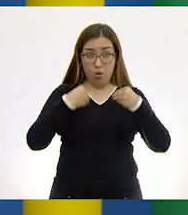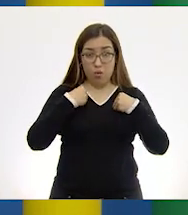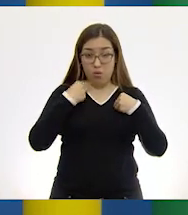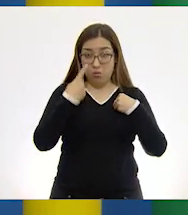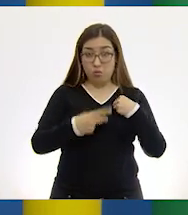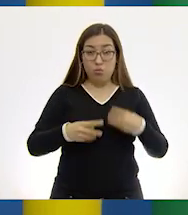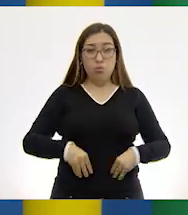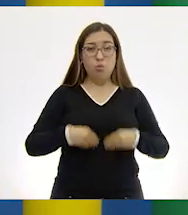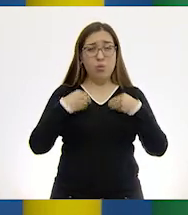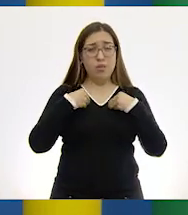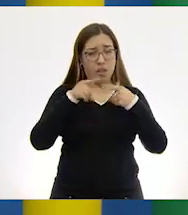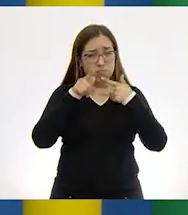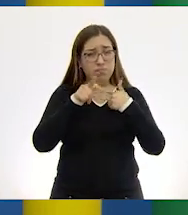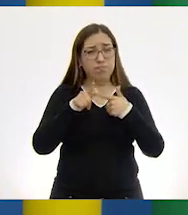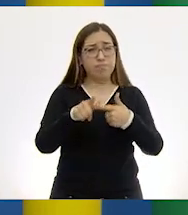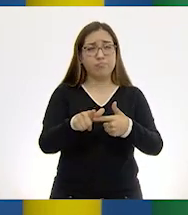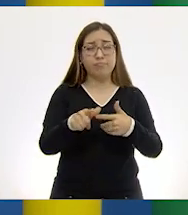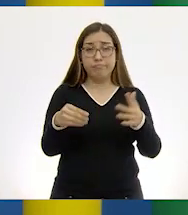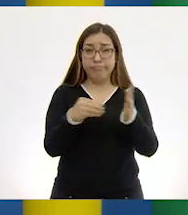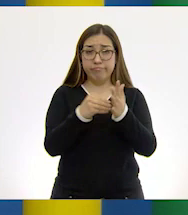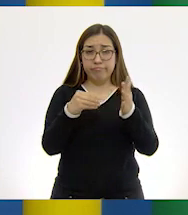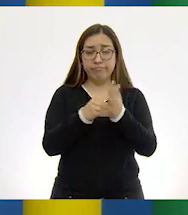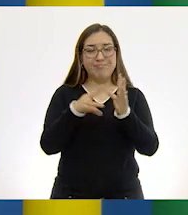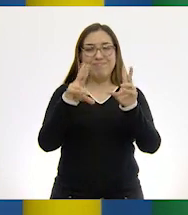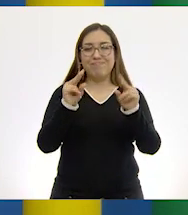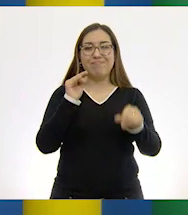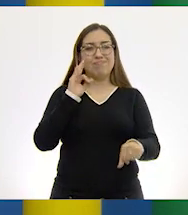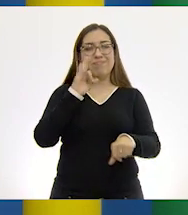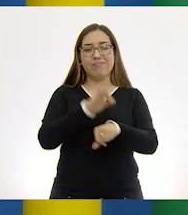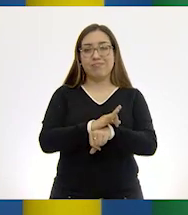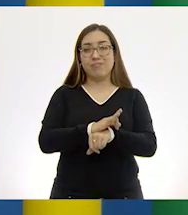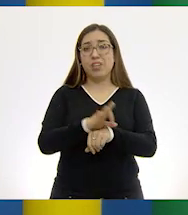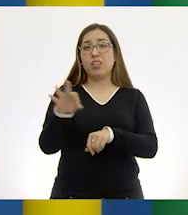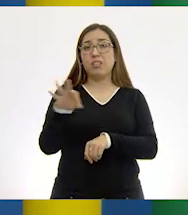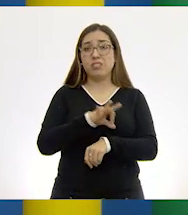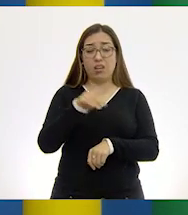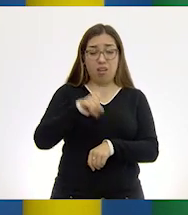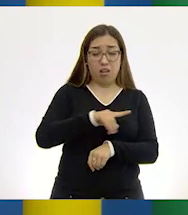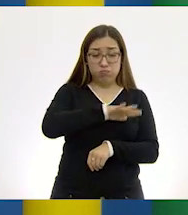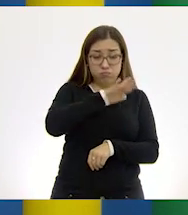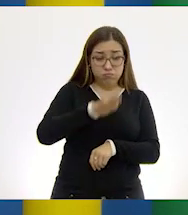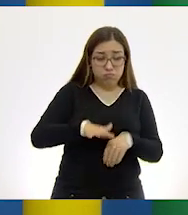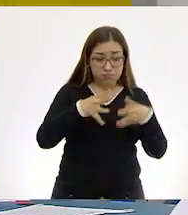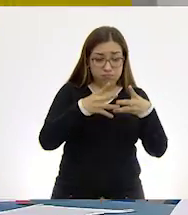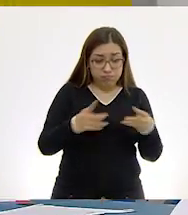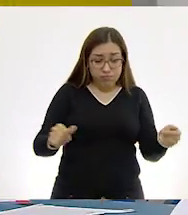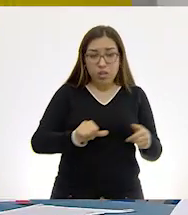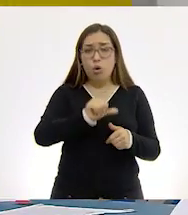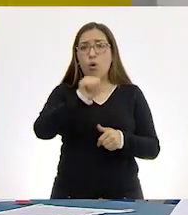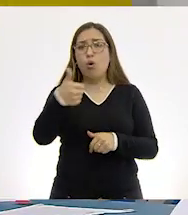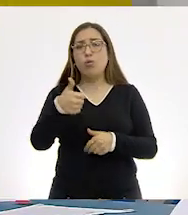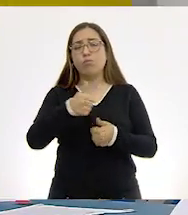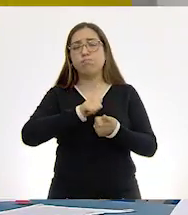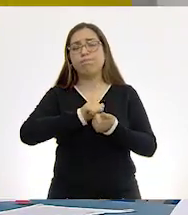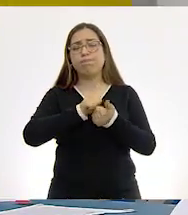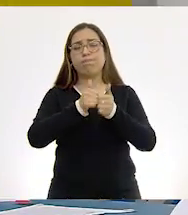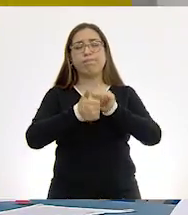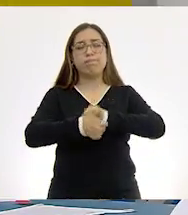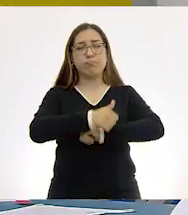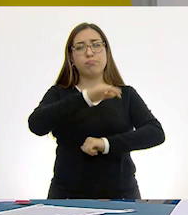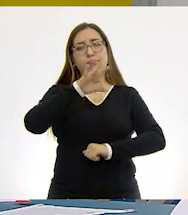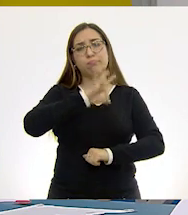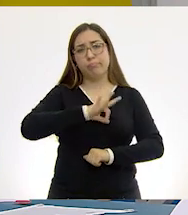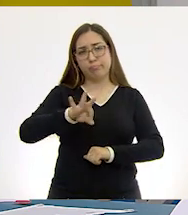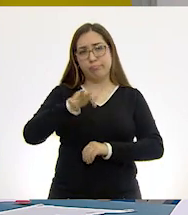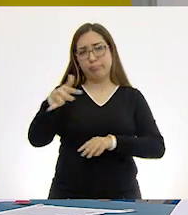si una desaparece, otra puede desarrollarse y ocupar su lugar después de algún tiempo. Sí, además, en ese último